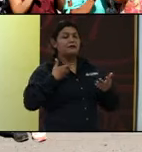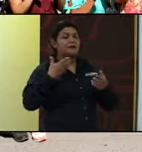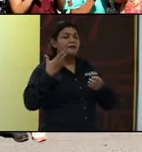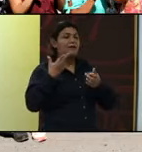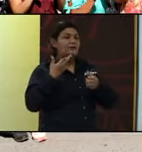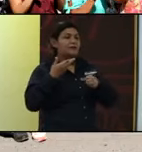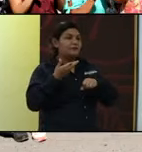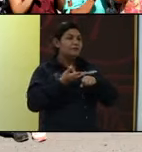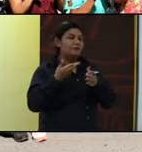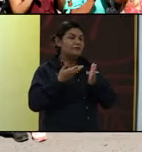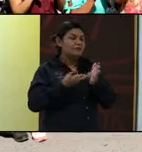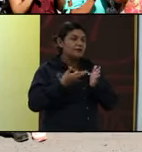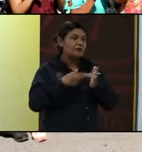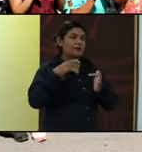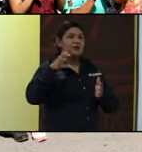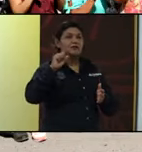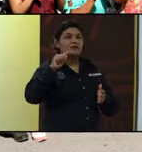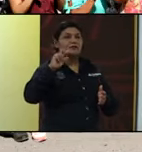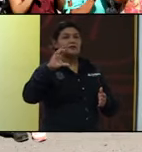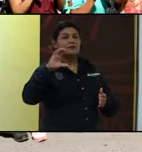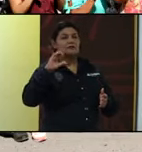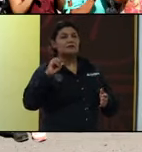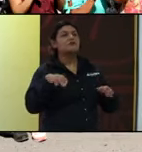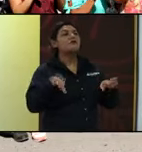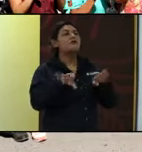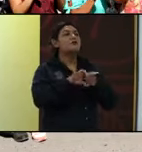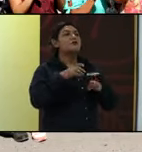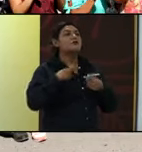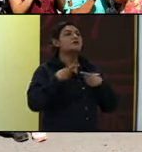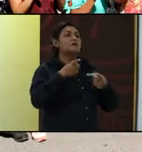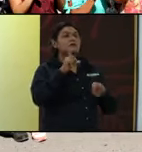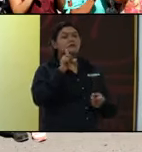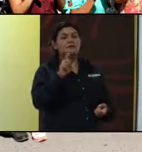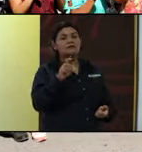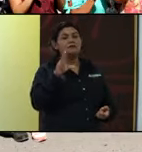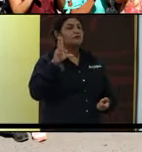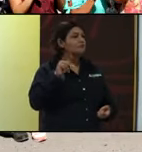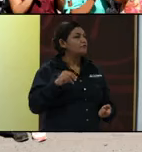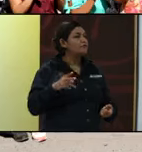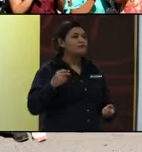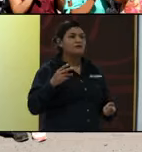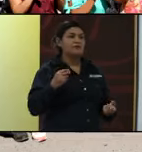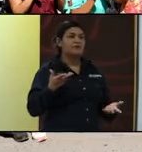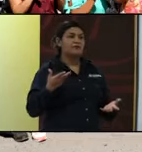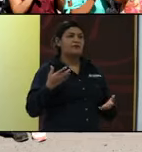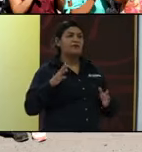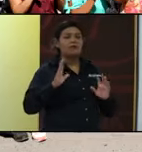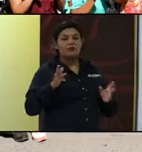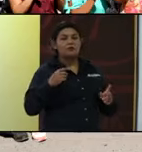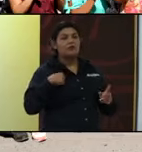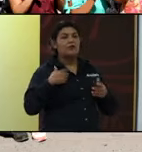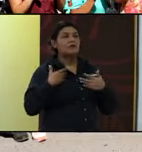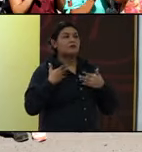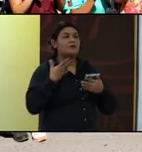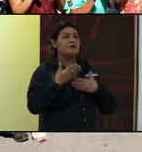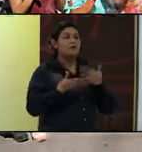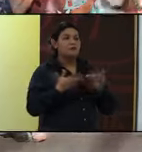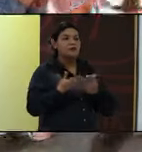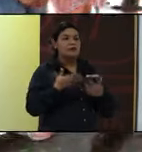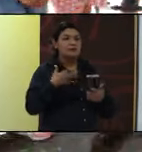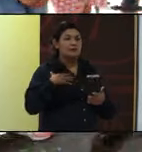en esteros, pues también está bloqueado. Entonces, ¿cómo les damos agua? No es el camino este. Y bueno, yo les ofrecí que no me